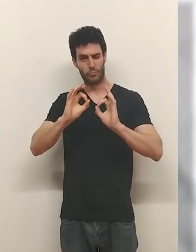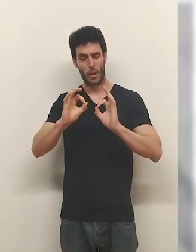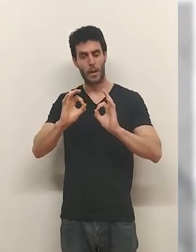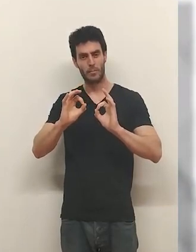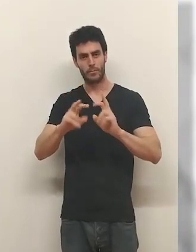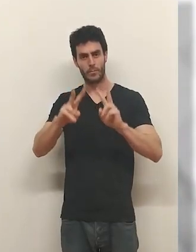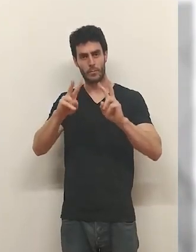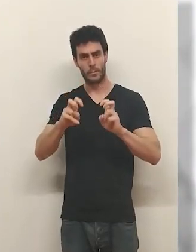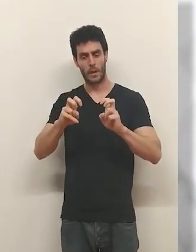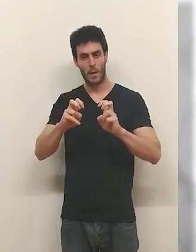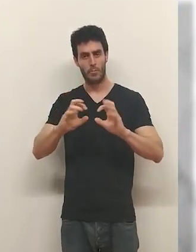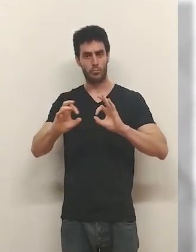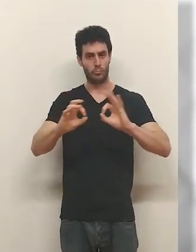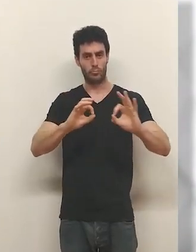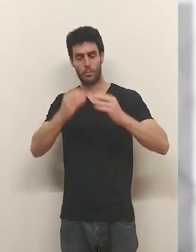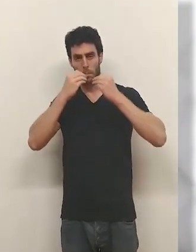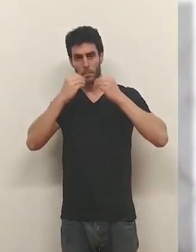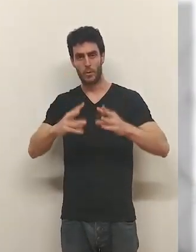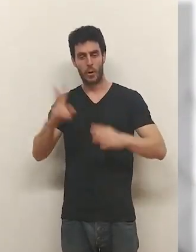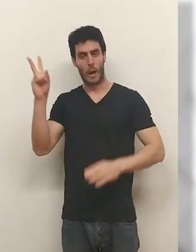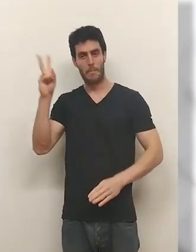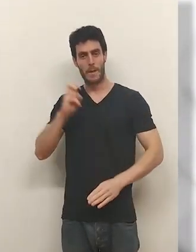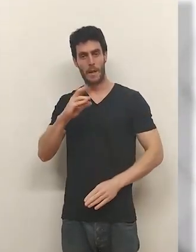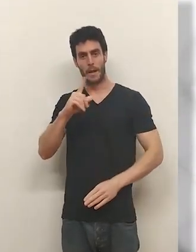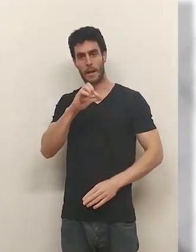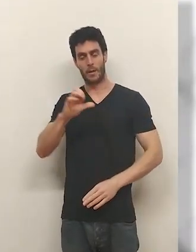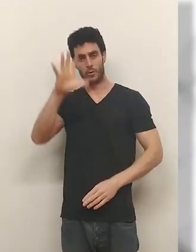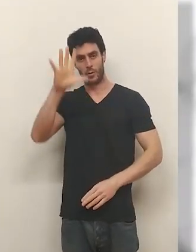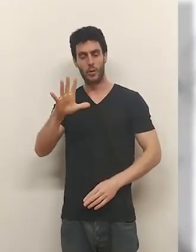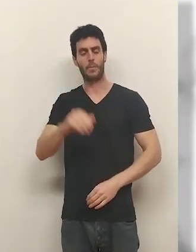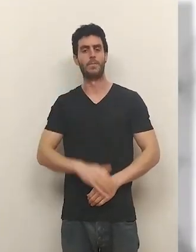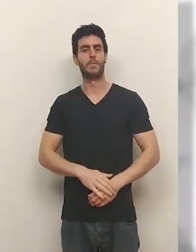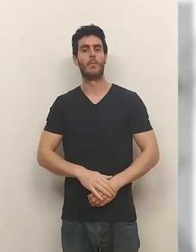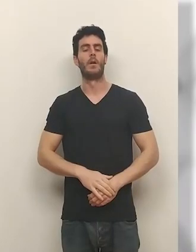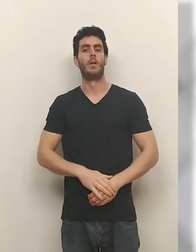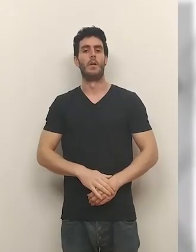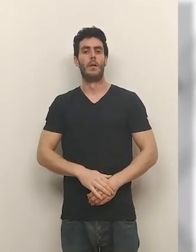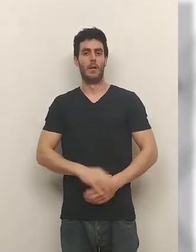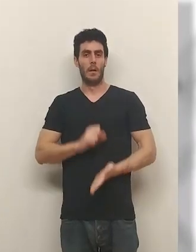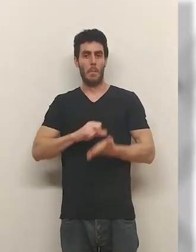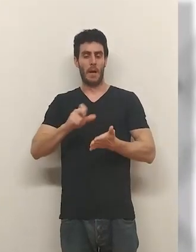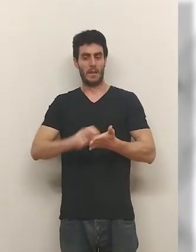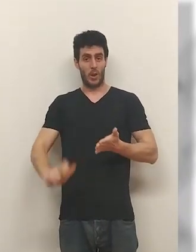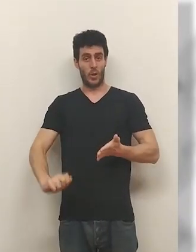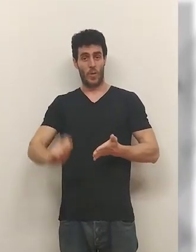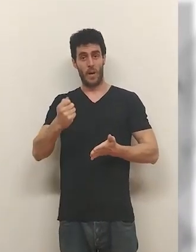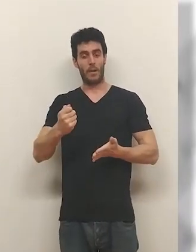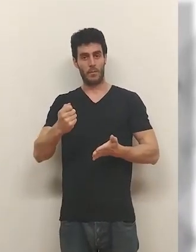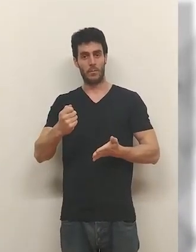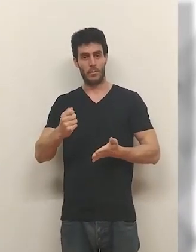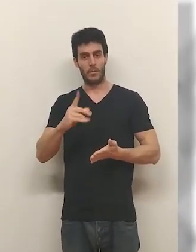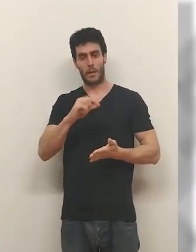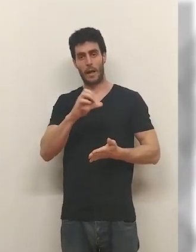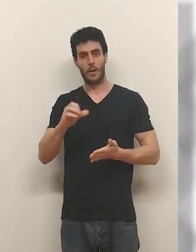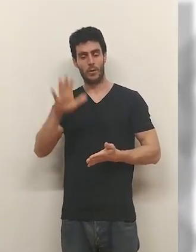énfasis en la recreación histórica de la llegada de Carlos V. Una recreación del Paseo Triunfal del emperador Carlos